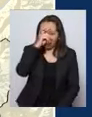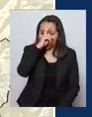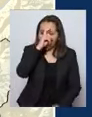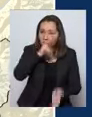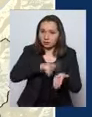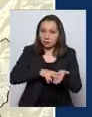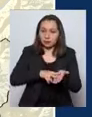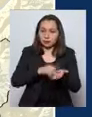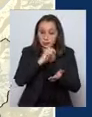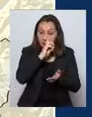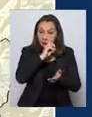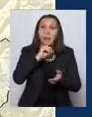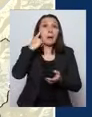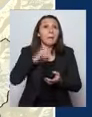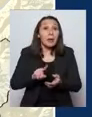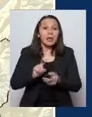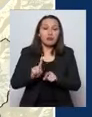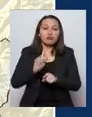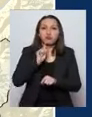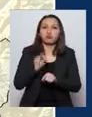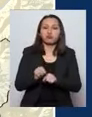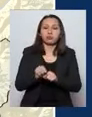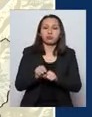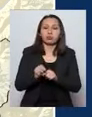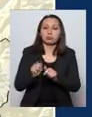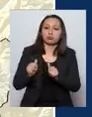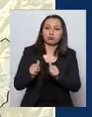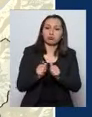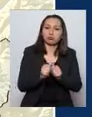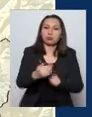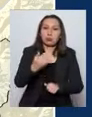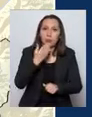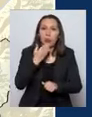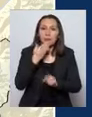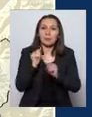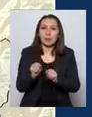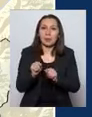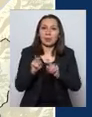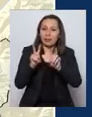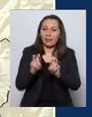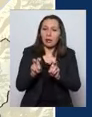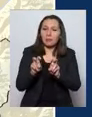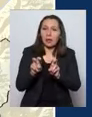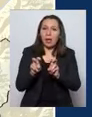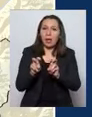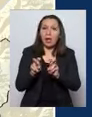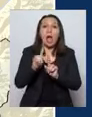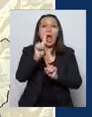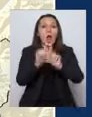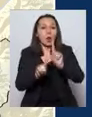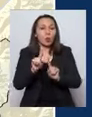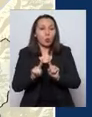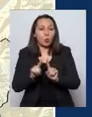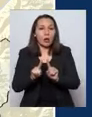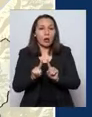pero está acompañada también por algunas